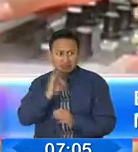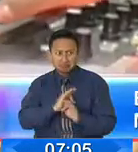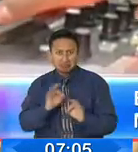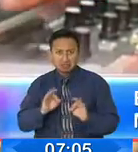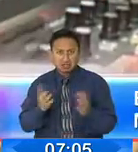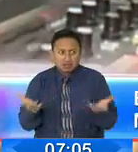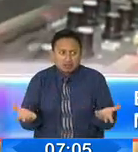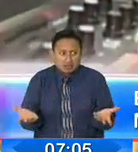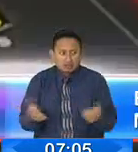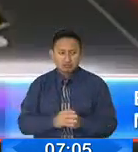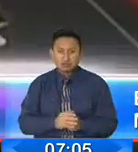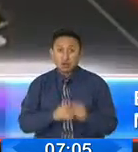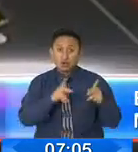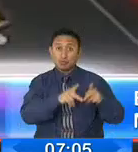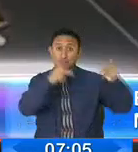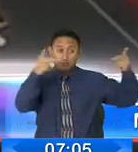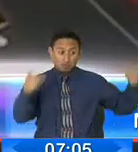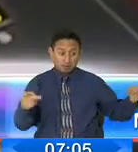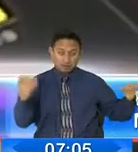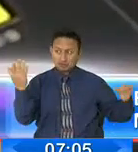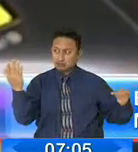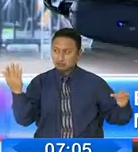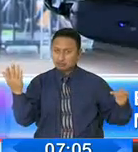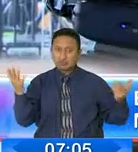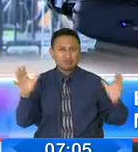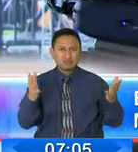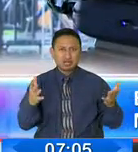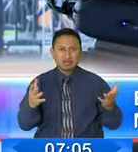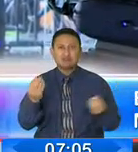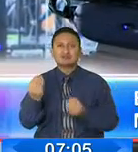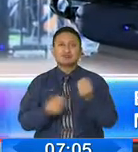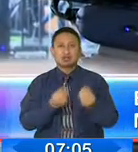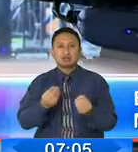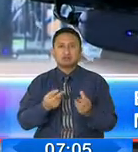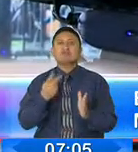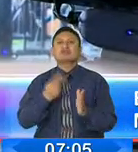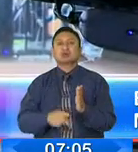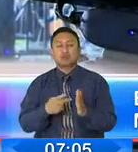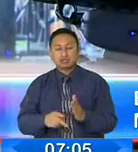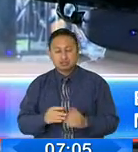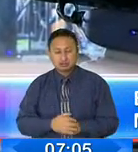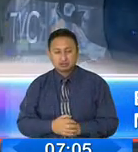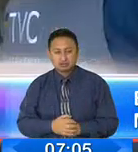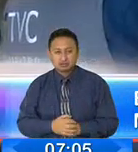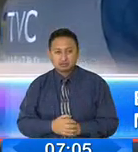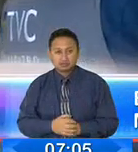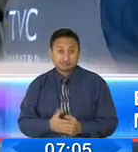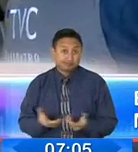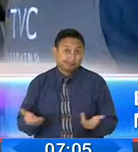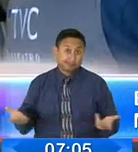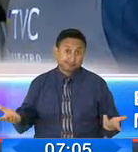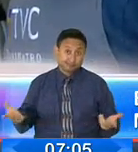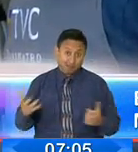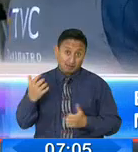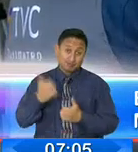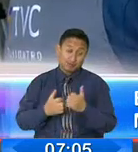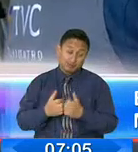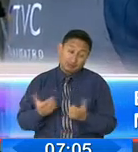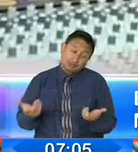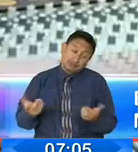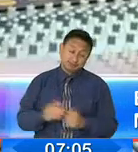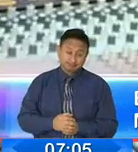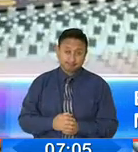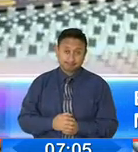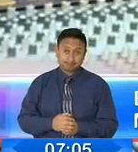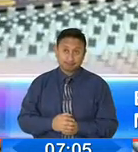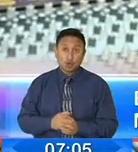no tuviésemos un diario, una televisión o una radio para enterarnos de lo que ocurre al otro lado del mundo? ¿Qué sería de